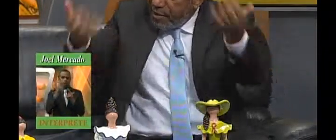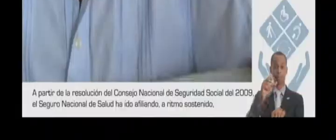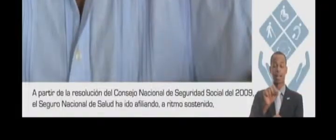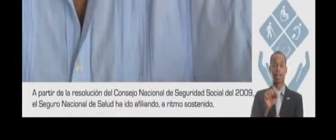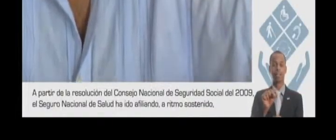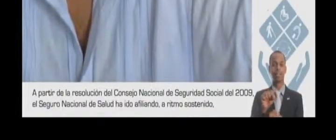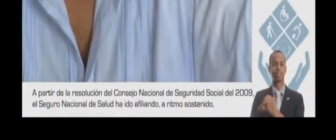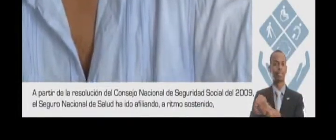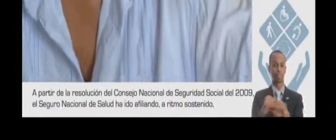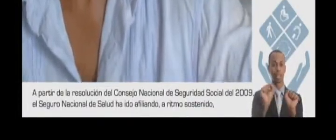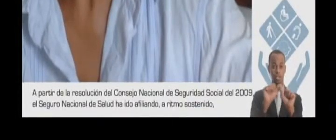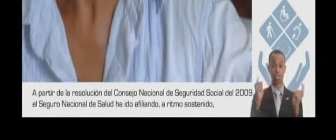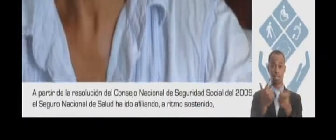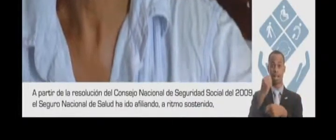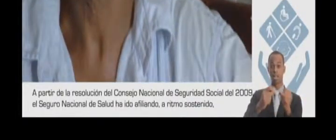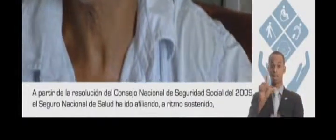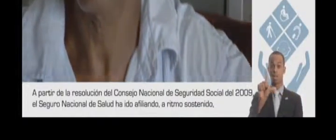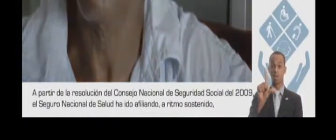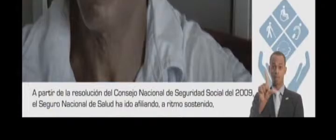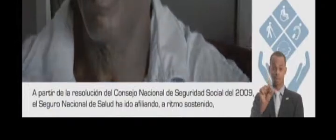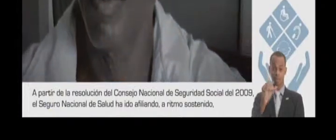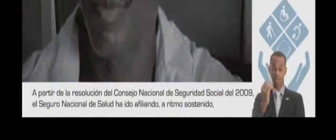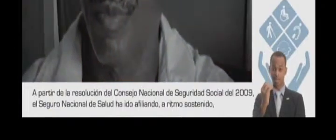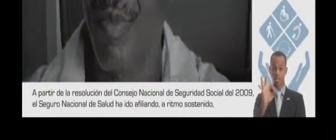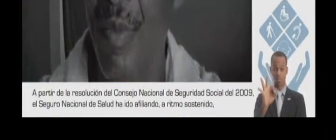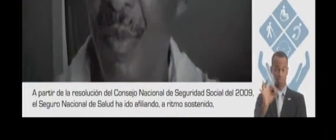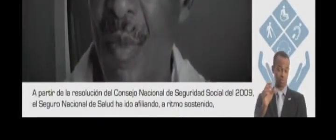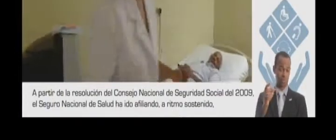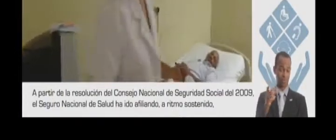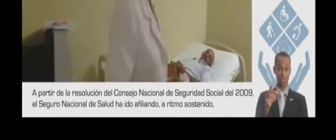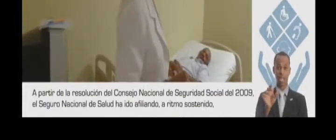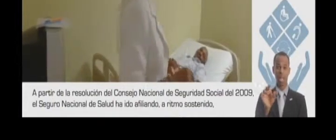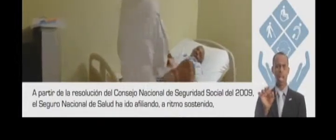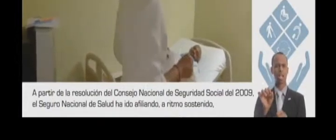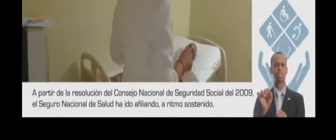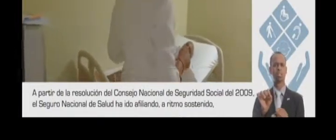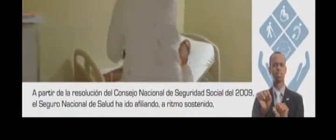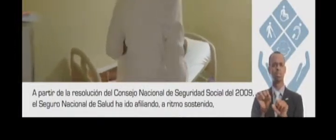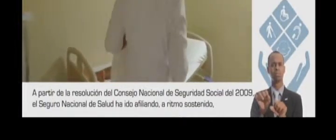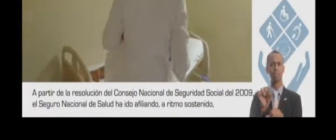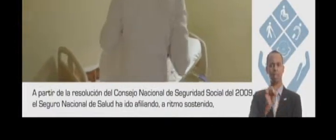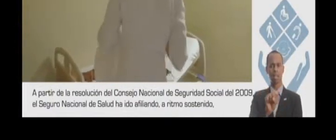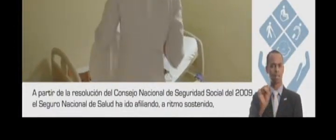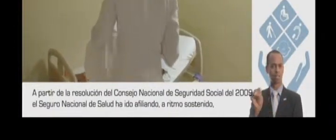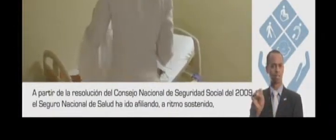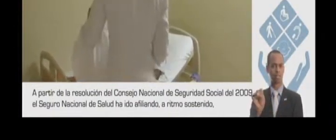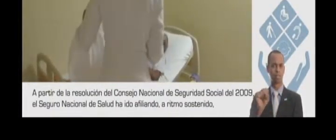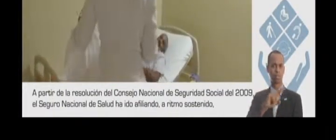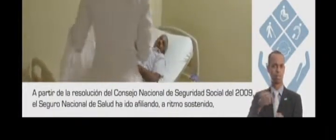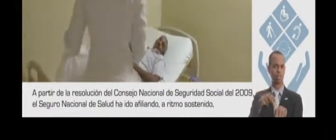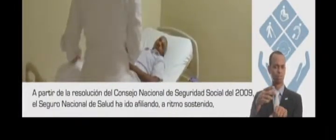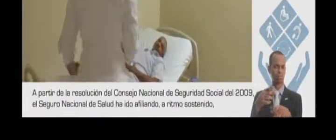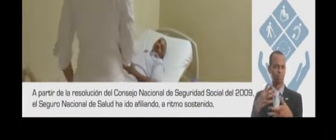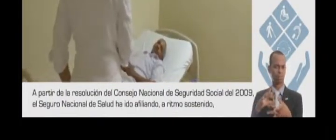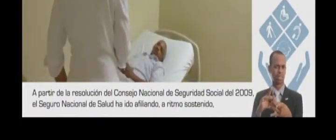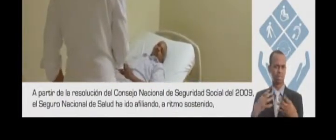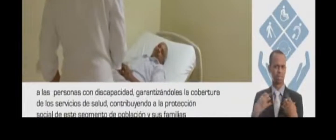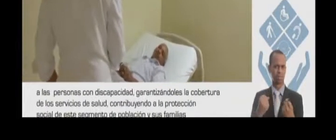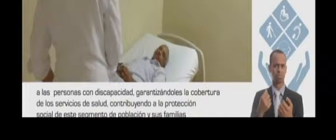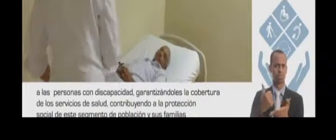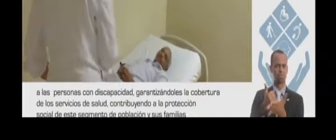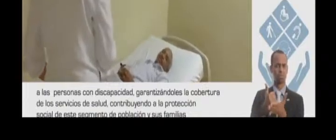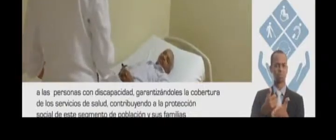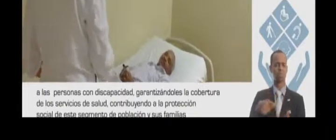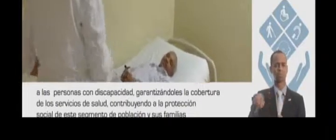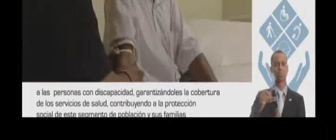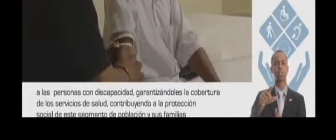un intérprete y arrancó. Y dijo, ok, cállenme atrás, y viene y reporta entonces al Ministerio de Educación, y se